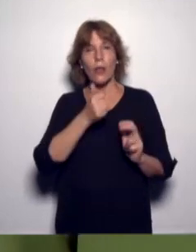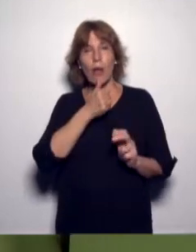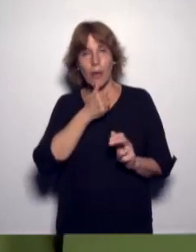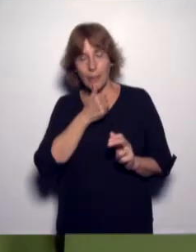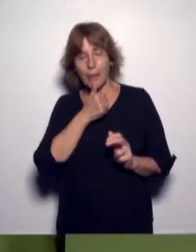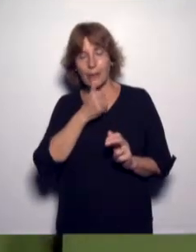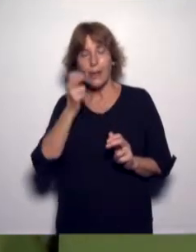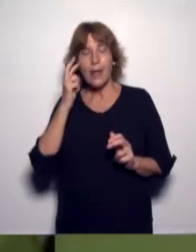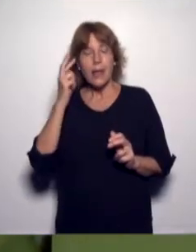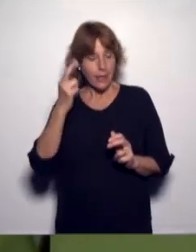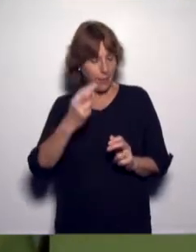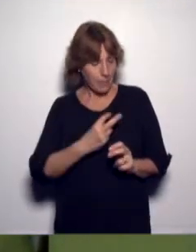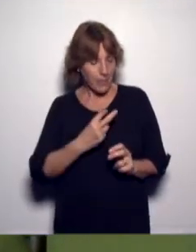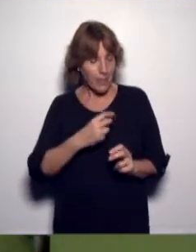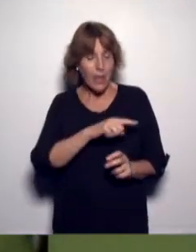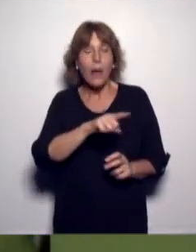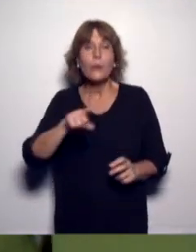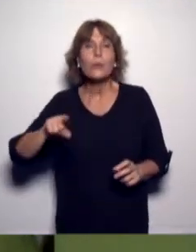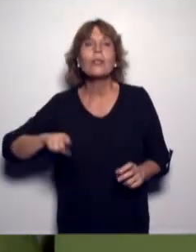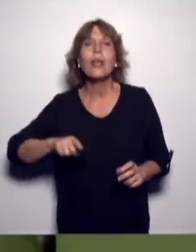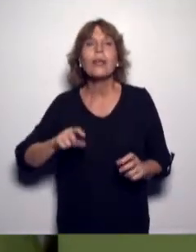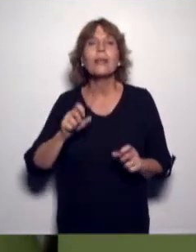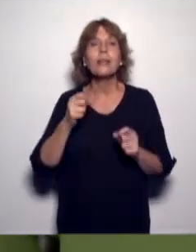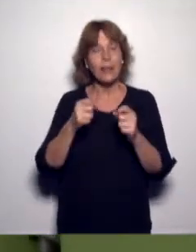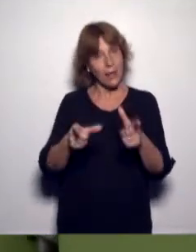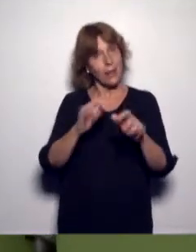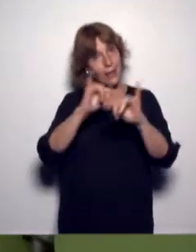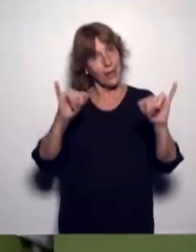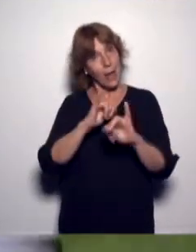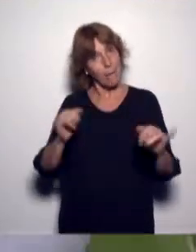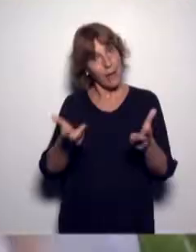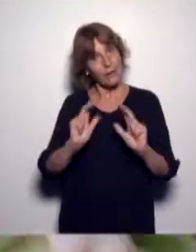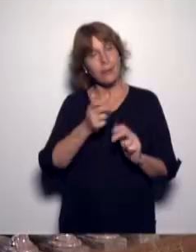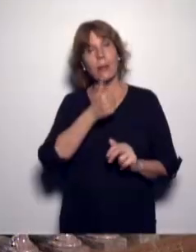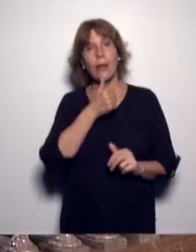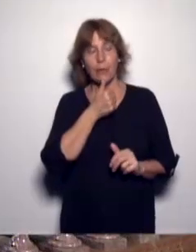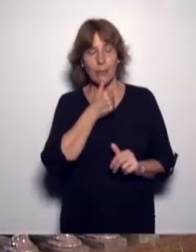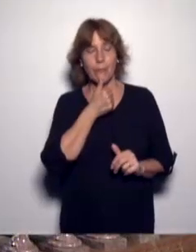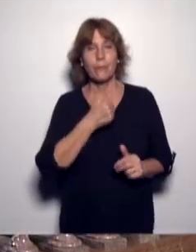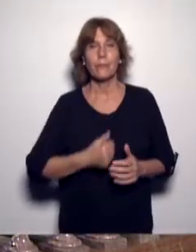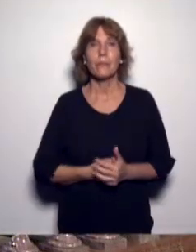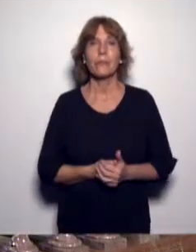Amén. Que vuelva su mirada hacia ustedes y les conceda la paz.